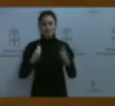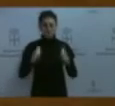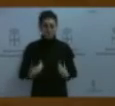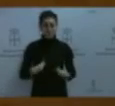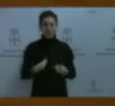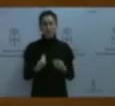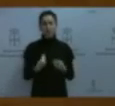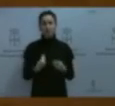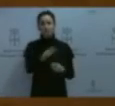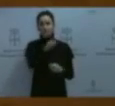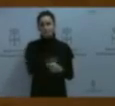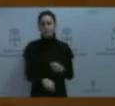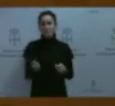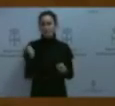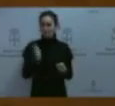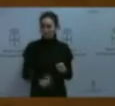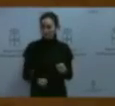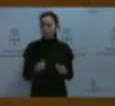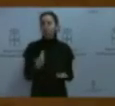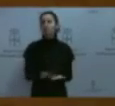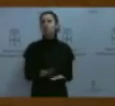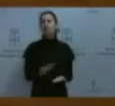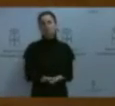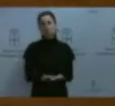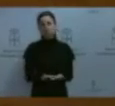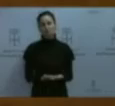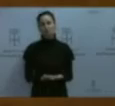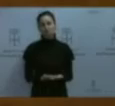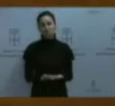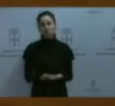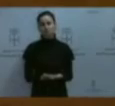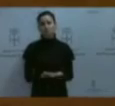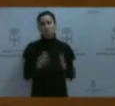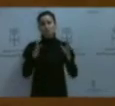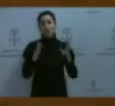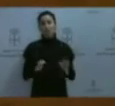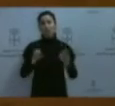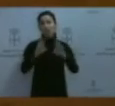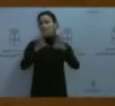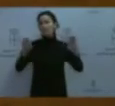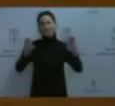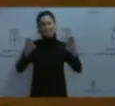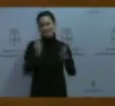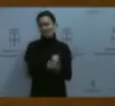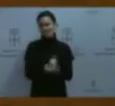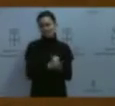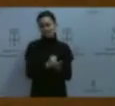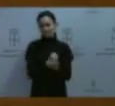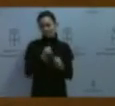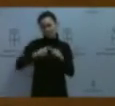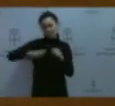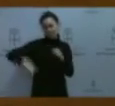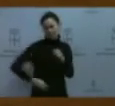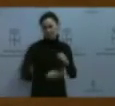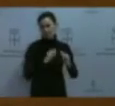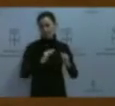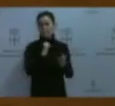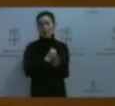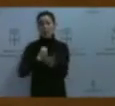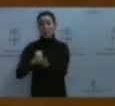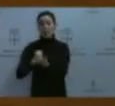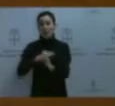persona tenía también constancia de que cases comerciales de muchos productos y marcas pues